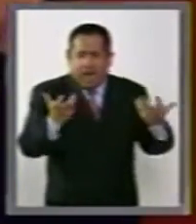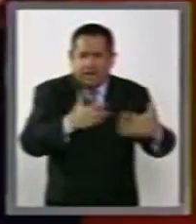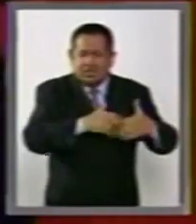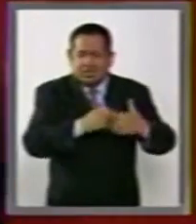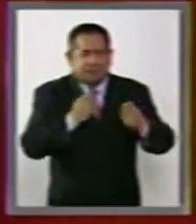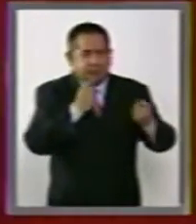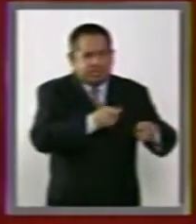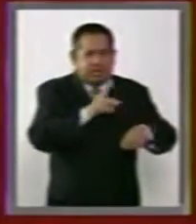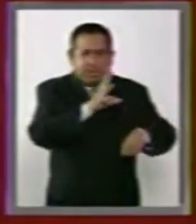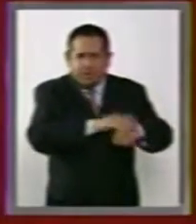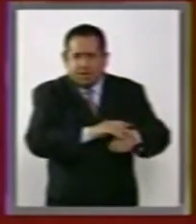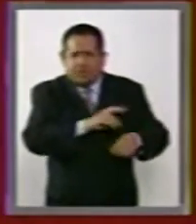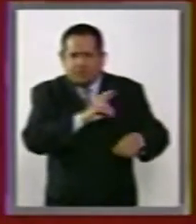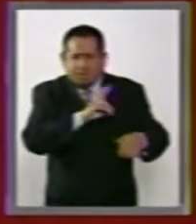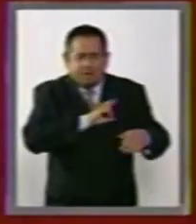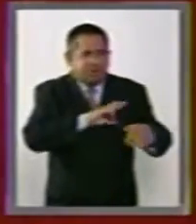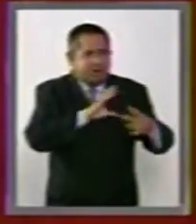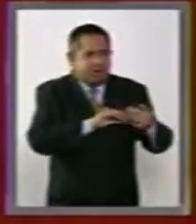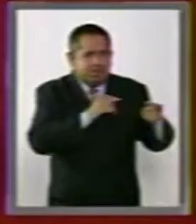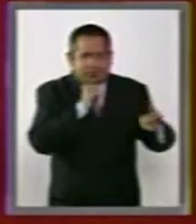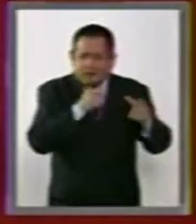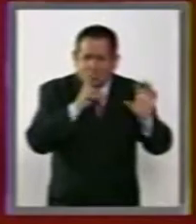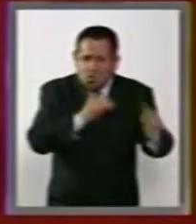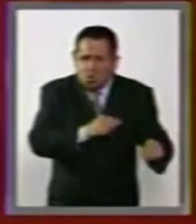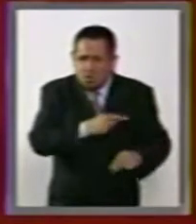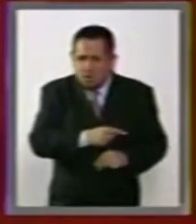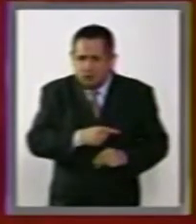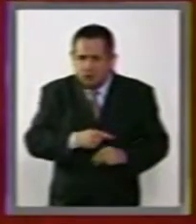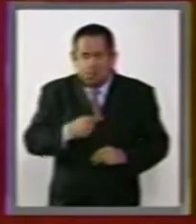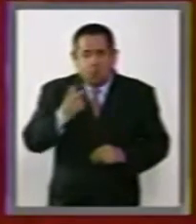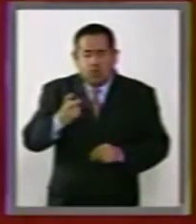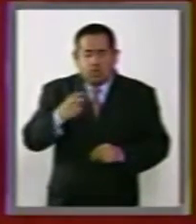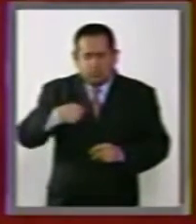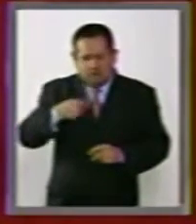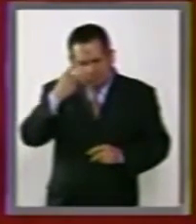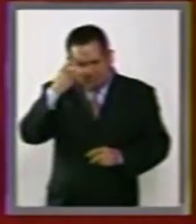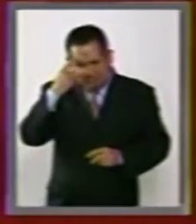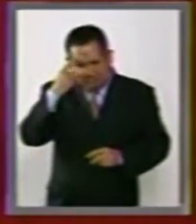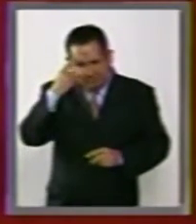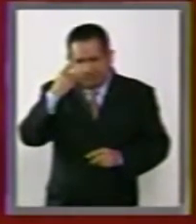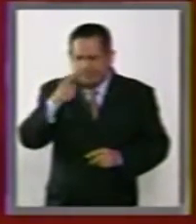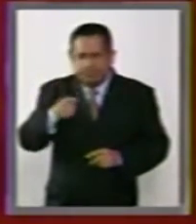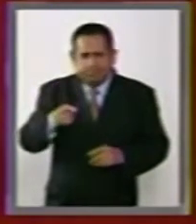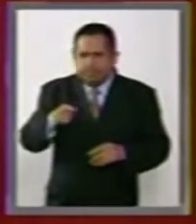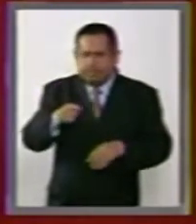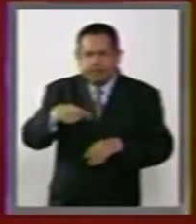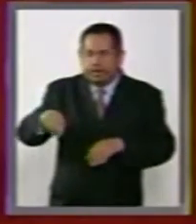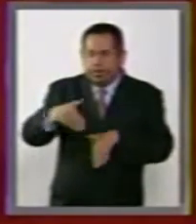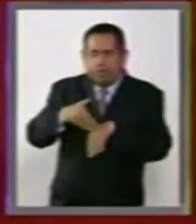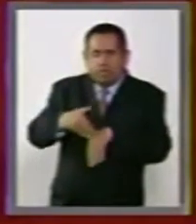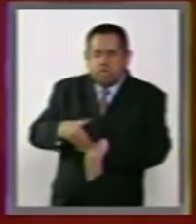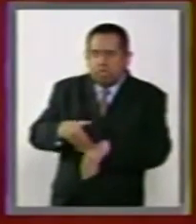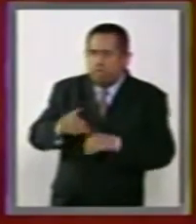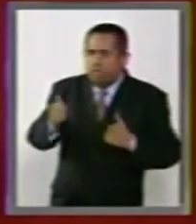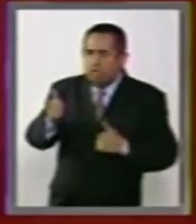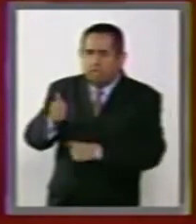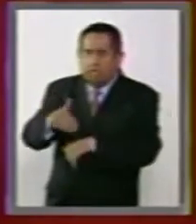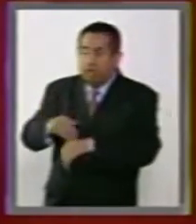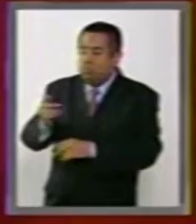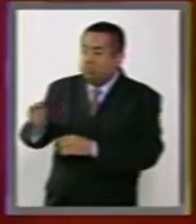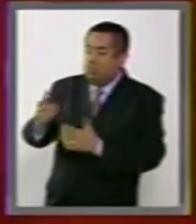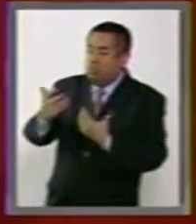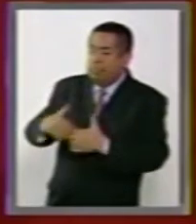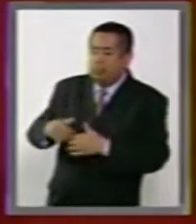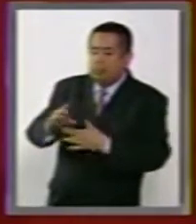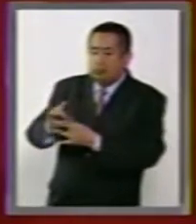asignatarios, contratistas o permisionarios. Es esto por lo que digo que se sometieron a la decisión de las